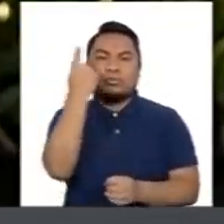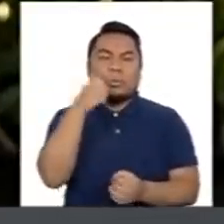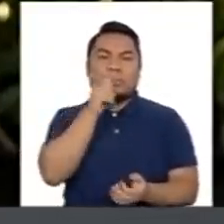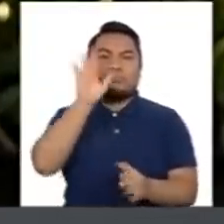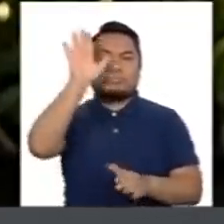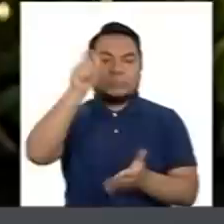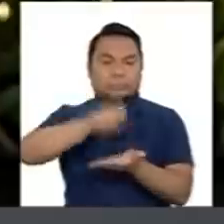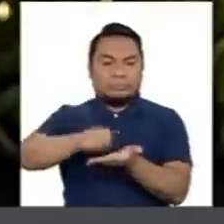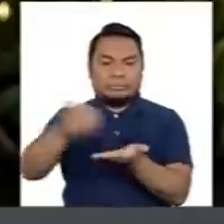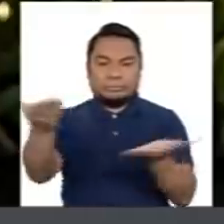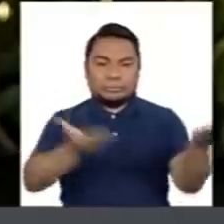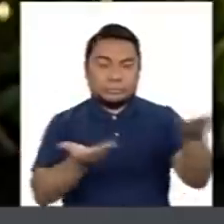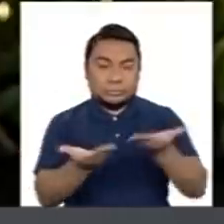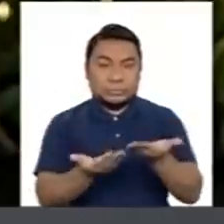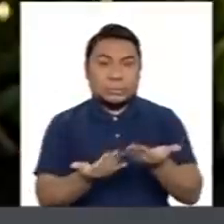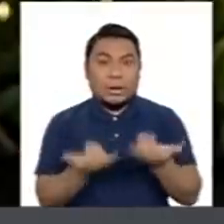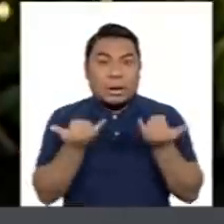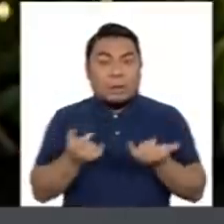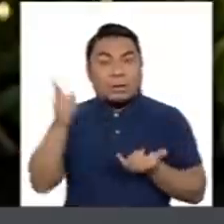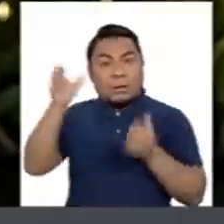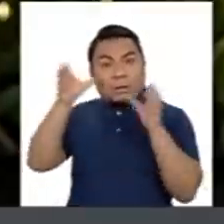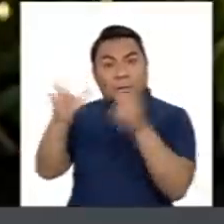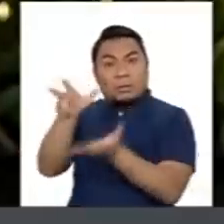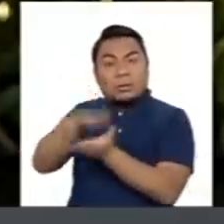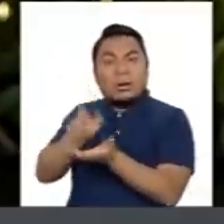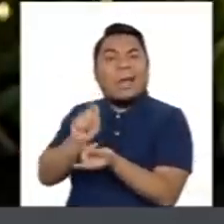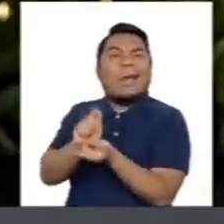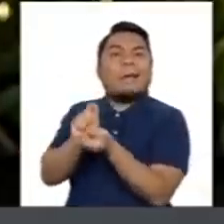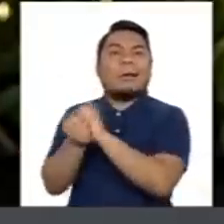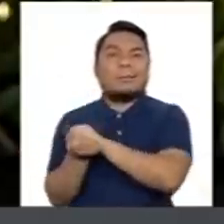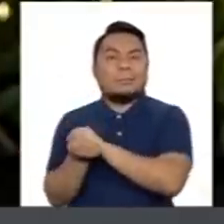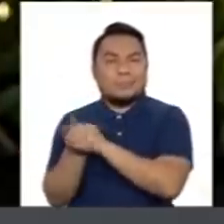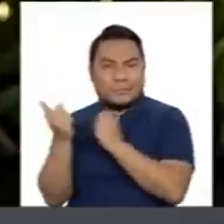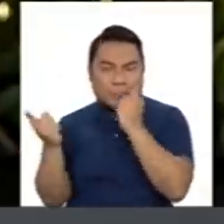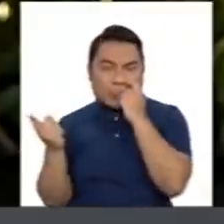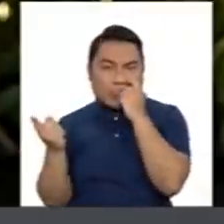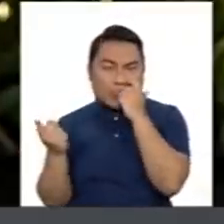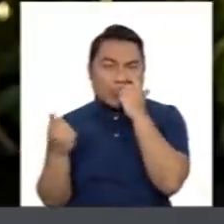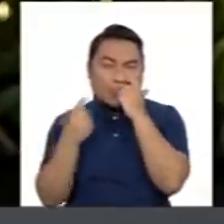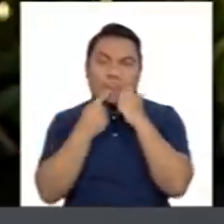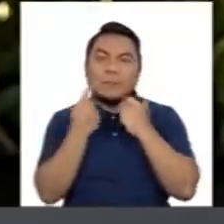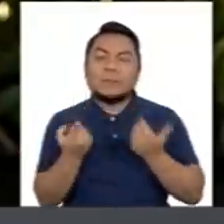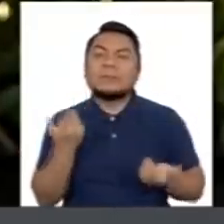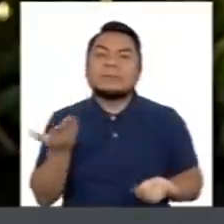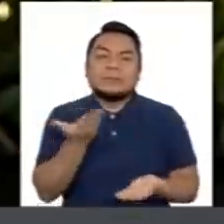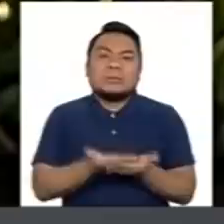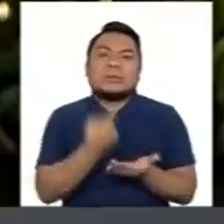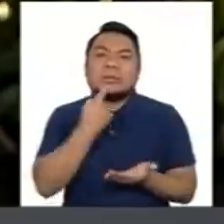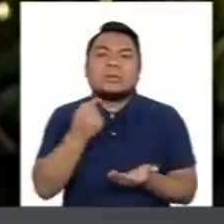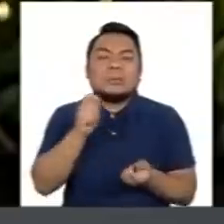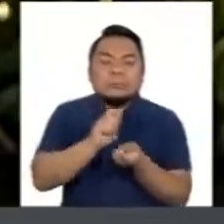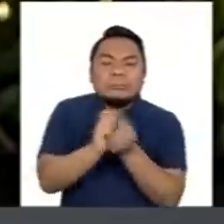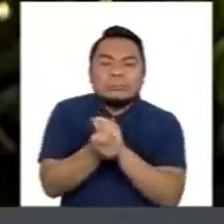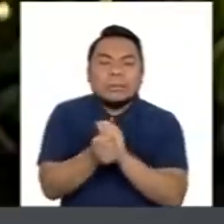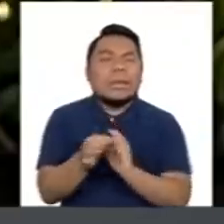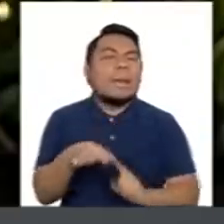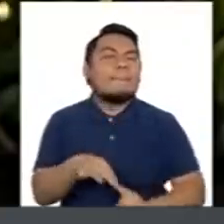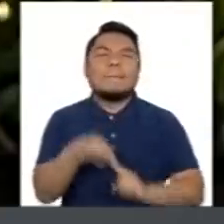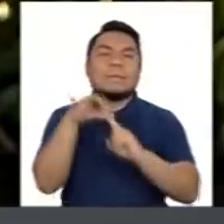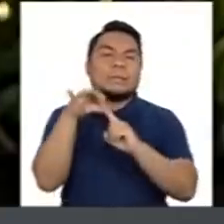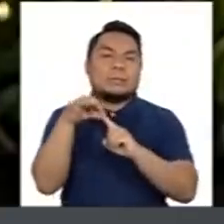hecho. Y el día de ayer se ha aprobado una modificación al reglamento por el cual se está generando un registro